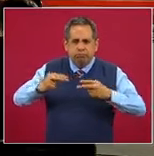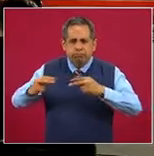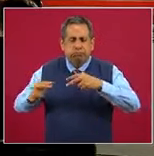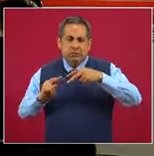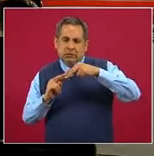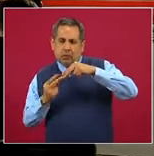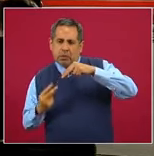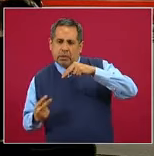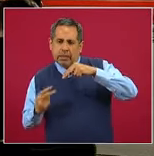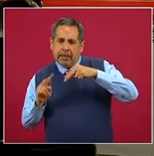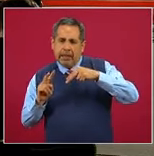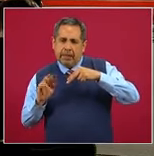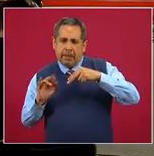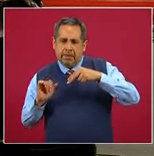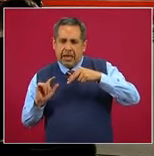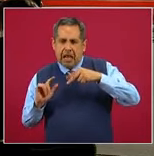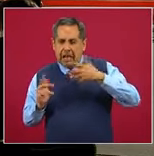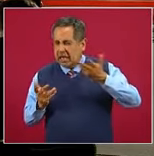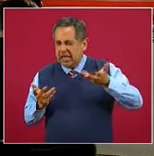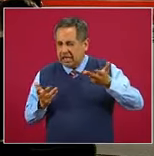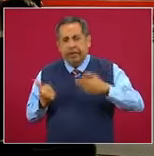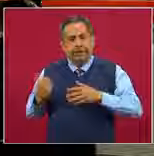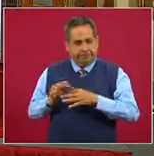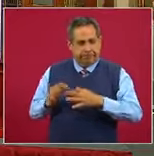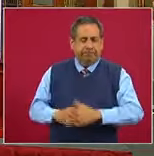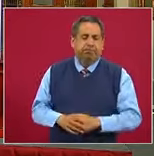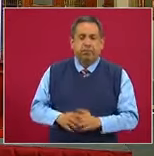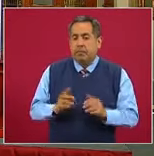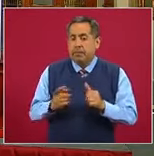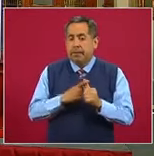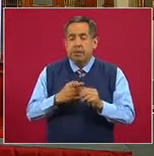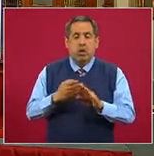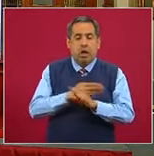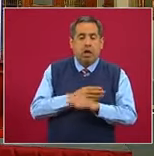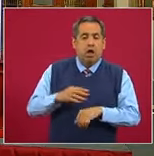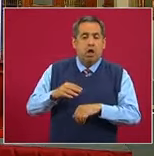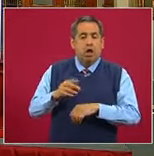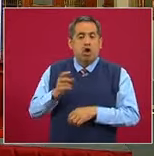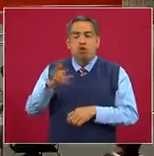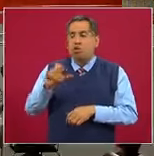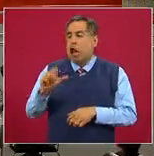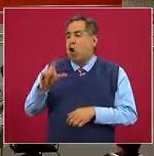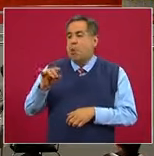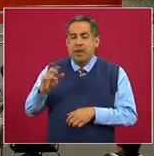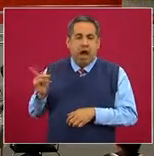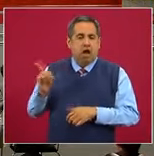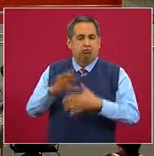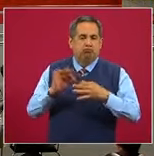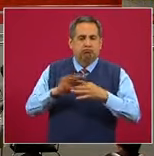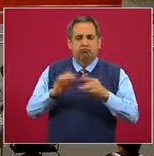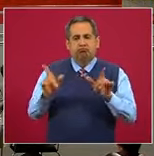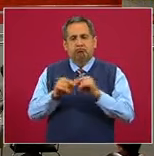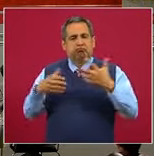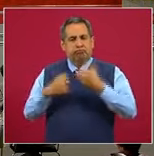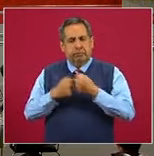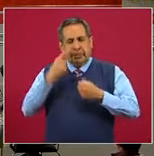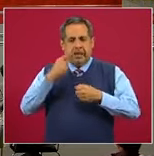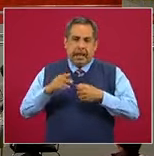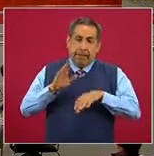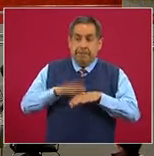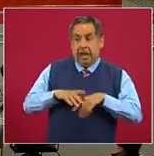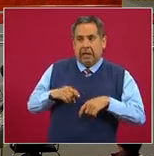genomas virales. Muy bien, vamos a darle la palabra a la doctora Lomía, vamos a tratar de sintetizar la parte del informe técnico para darle mayor